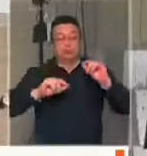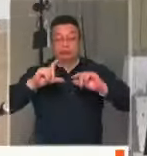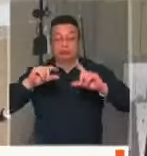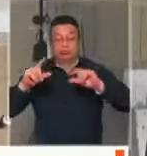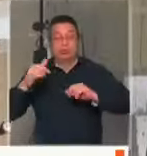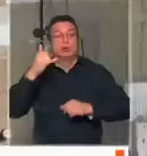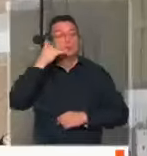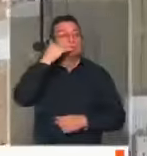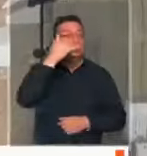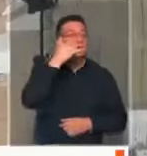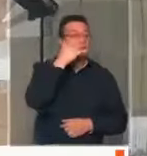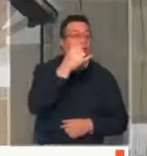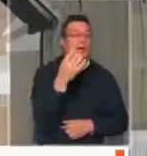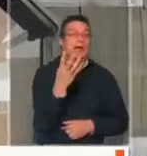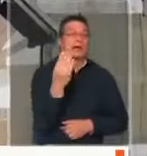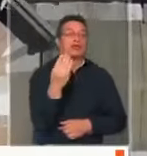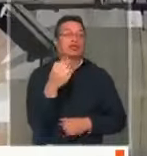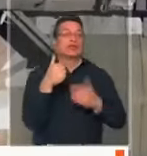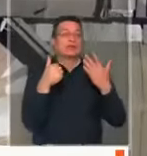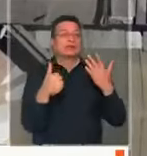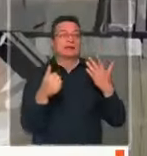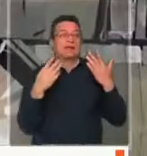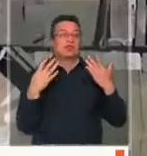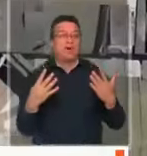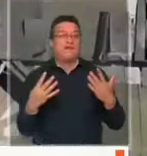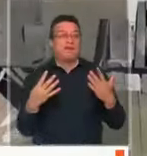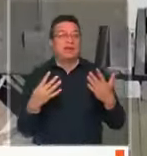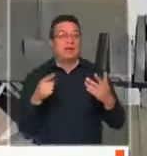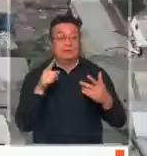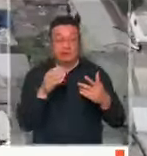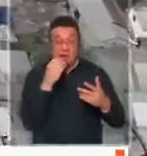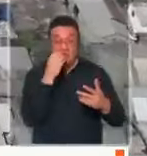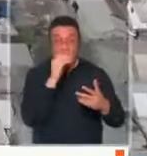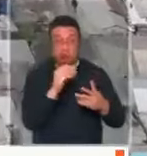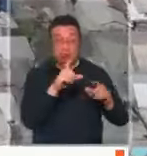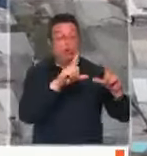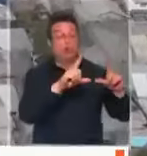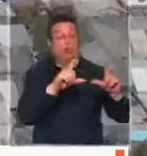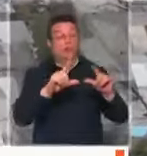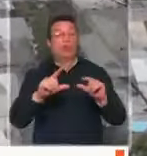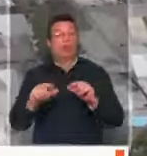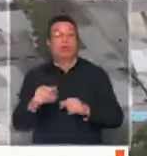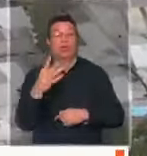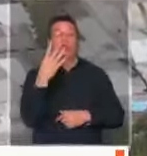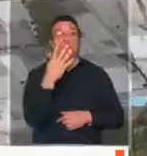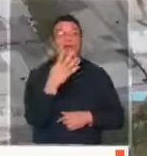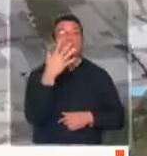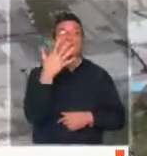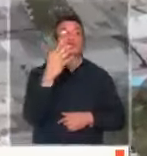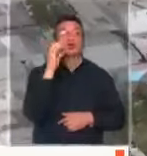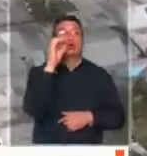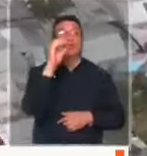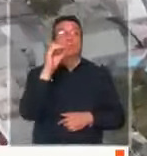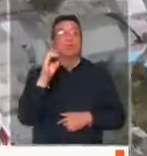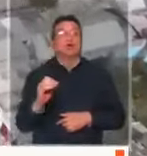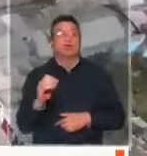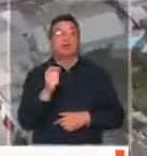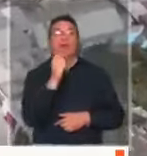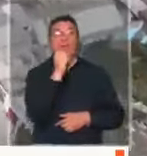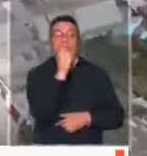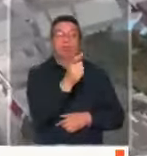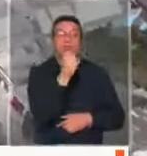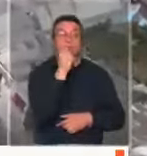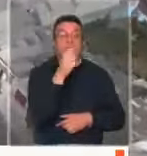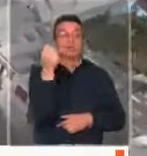al fono 1469 y estos indican una disminución del 45% en denuncias